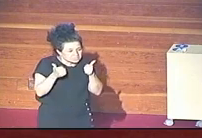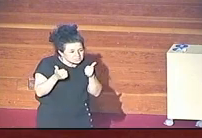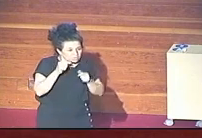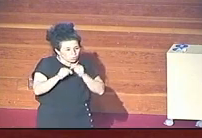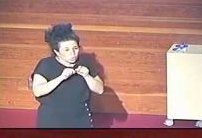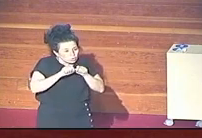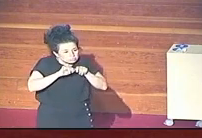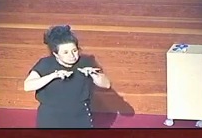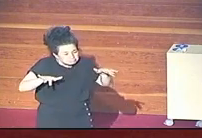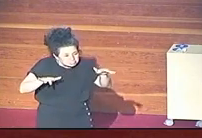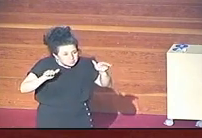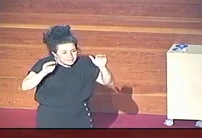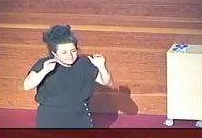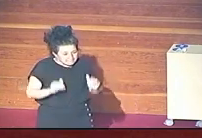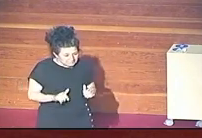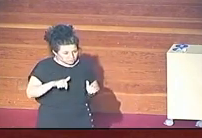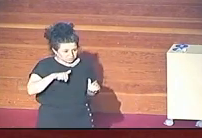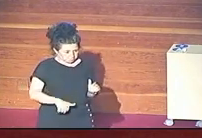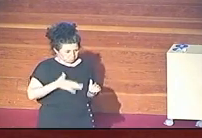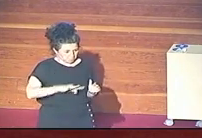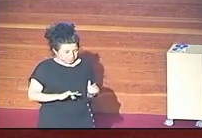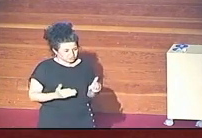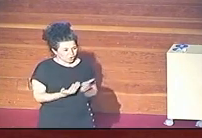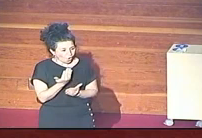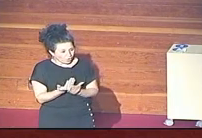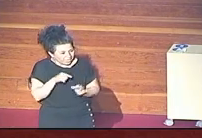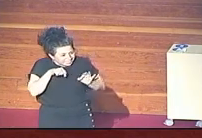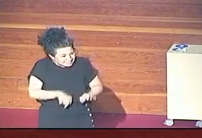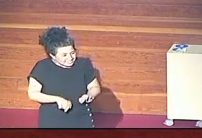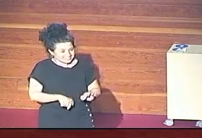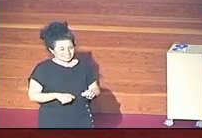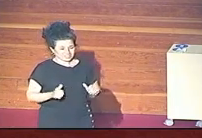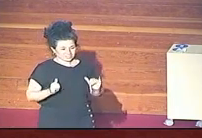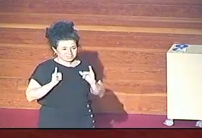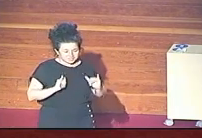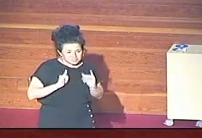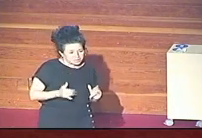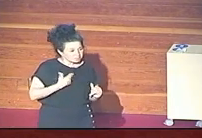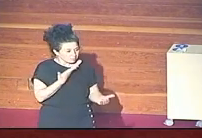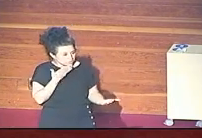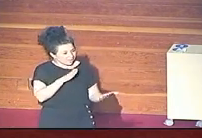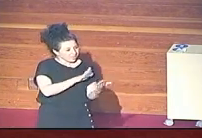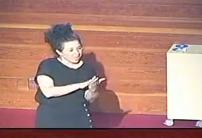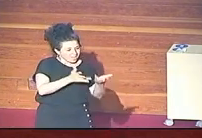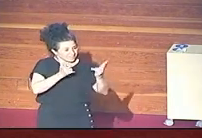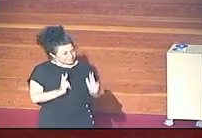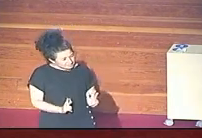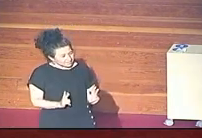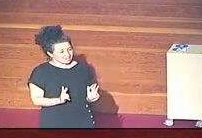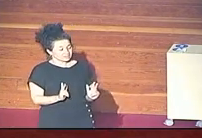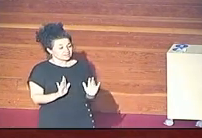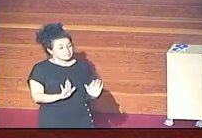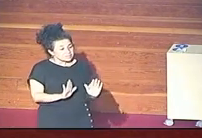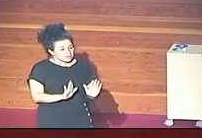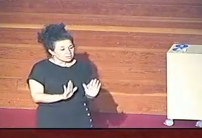podemos disfrutar de jornadas como ésta y volvernos a ver cara a cara y sentarnos es vuelta a que